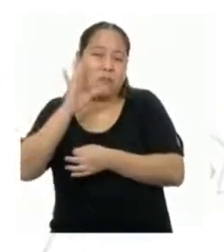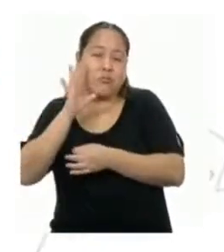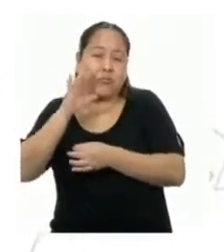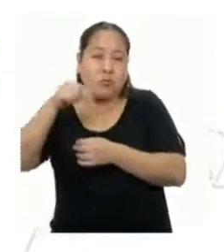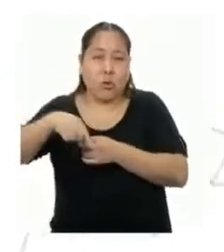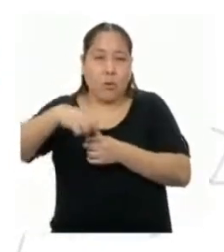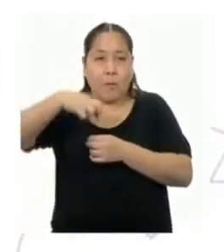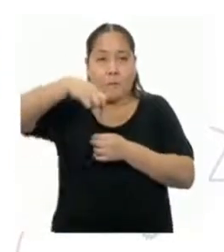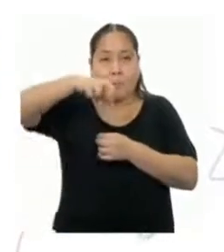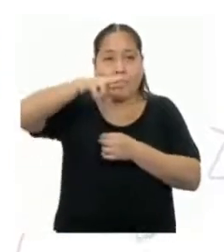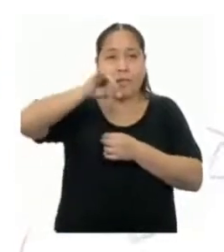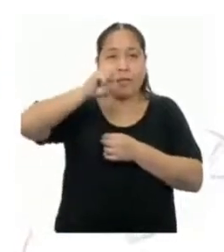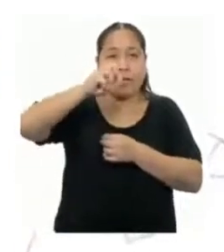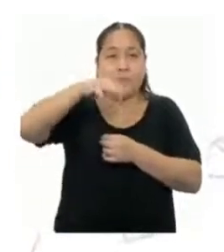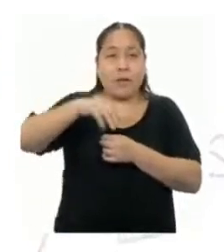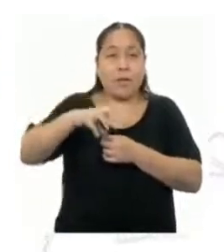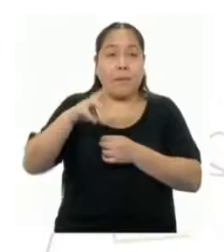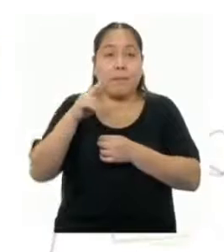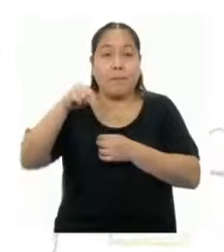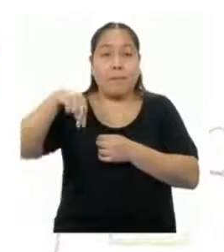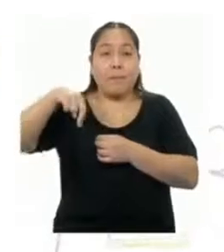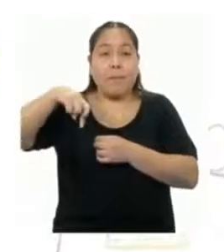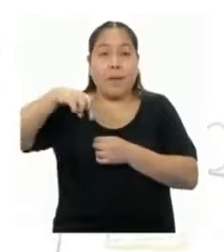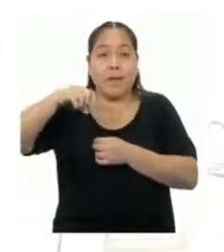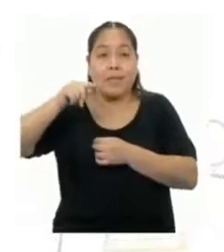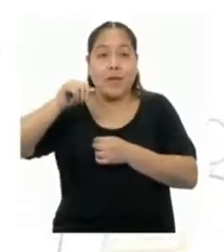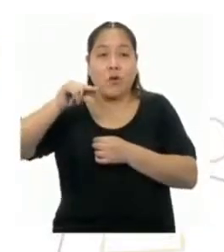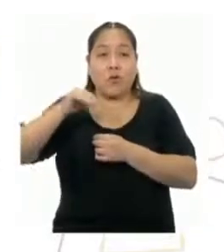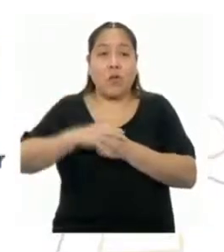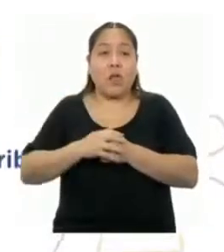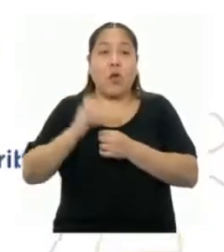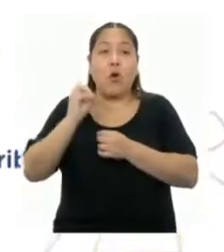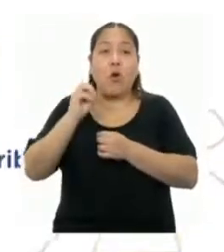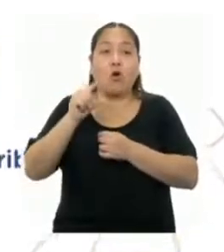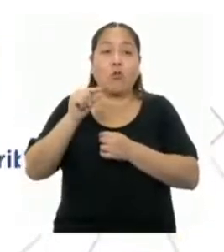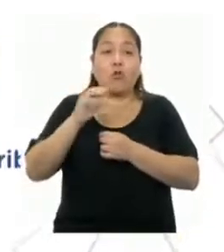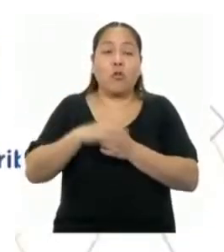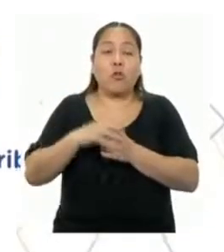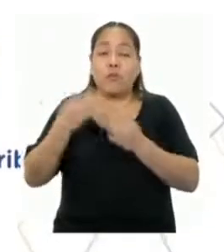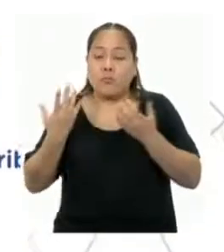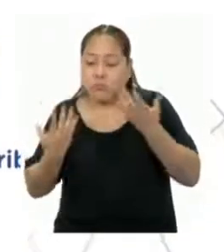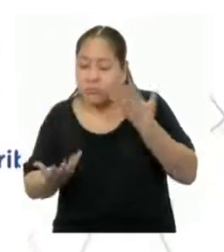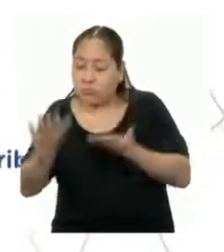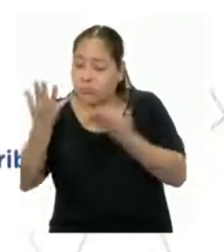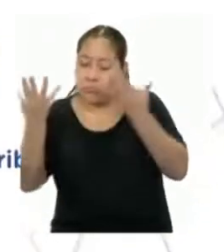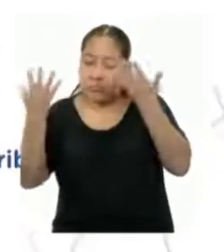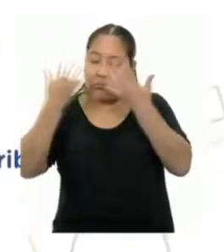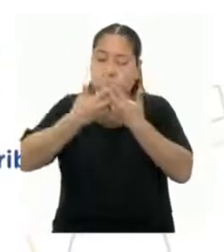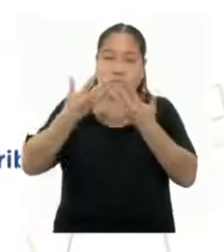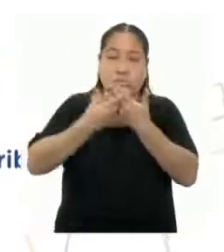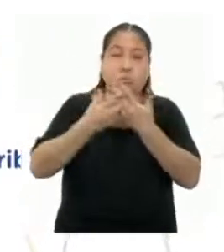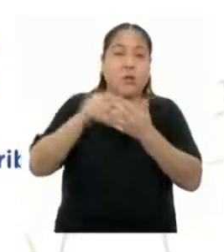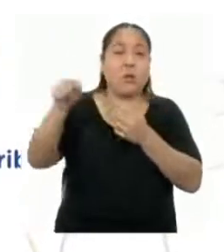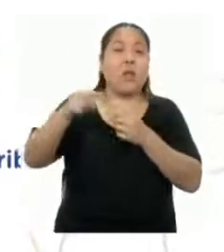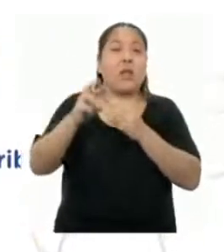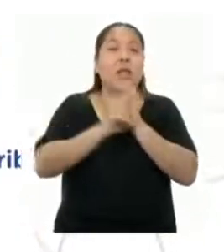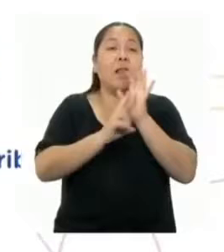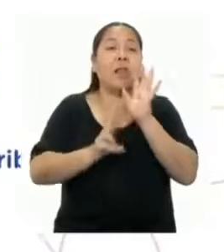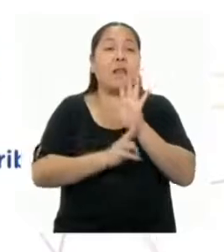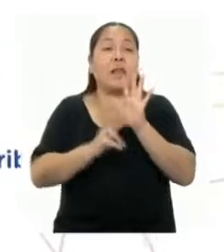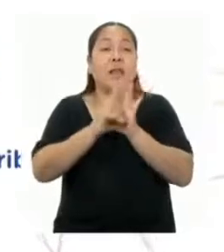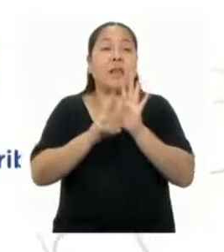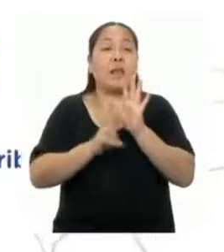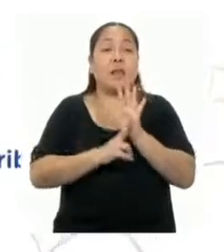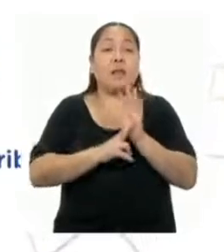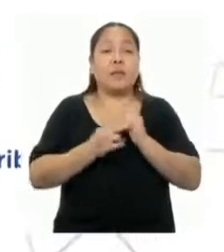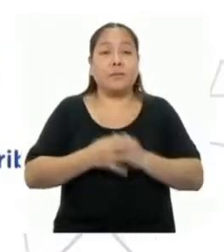y un prisma octagonal regular y verifica si cumplen las 4 relaciones que escribiste y la regla de Euler. No